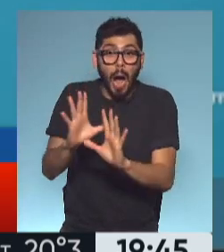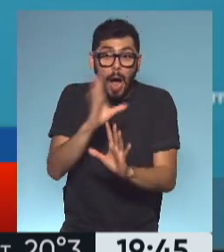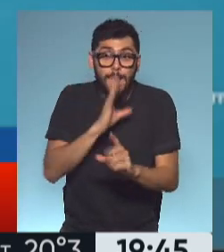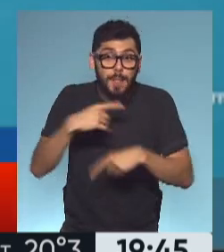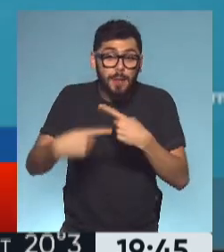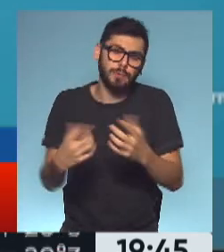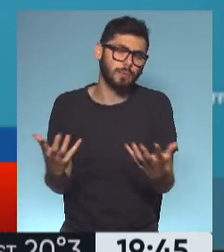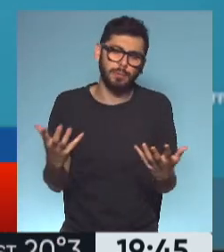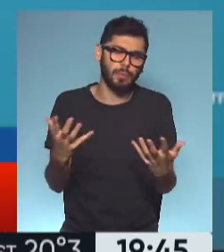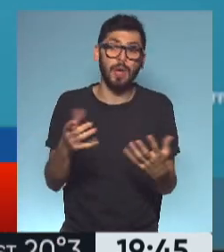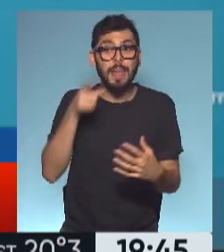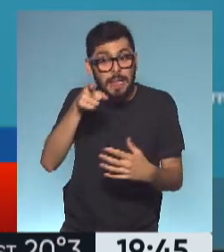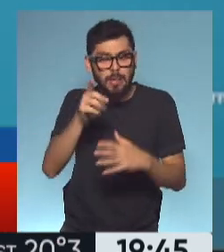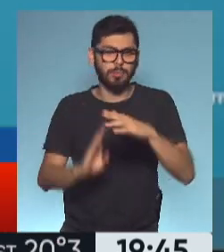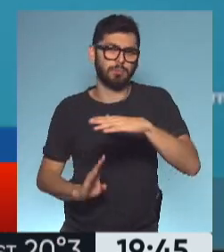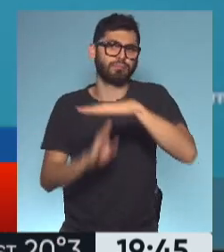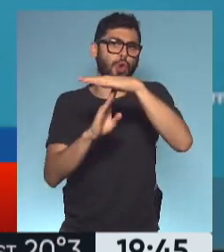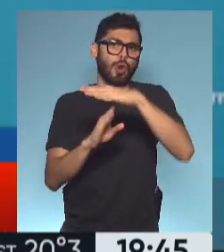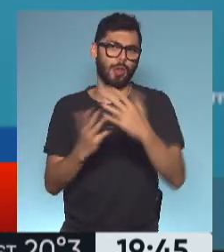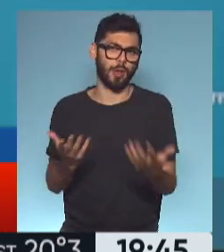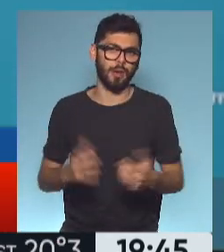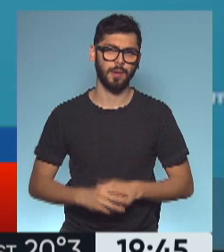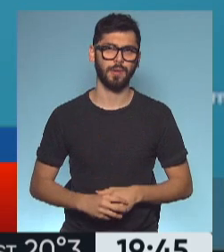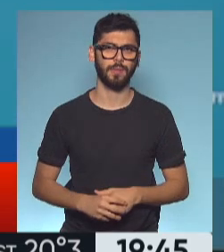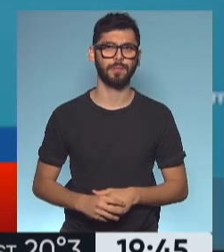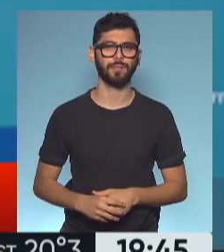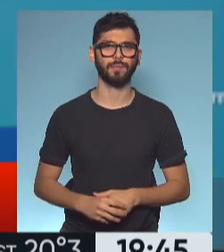es la prioridad que hoy tenemos.